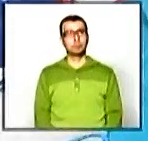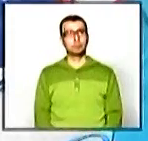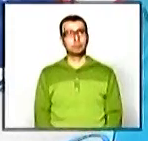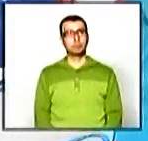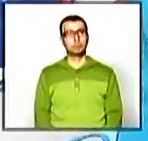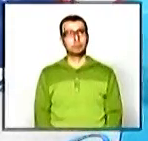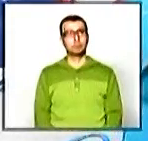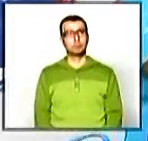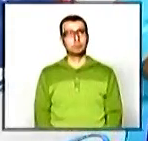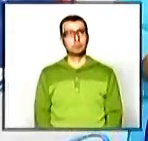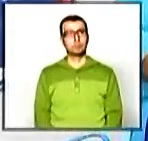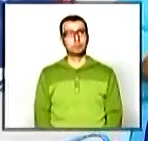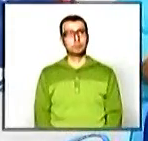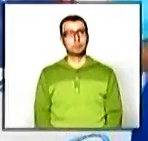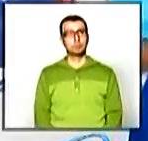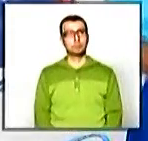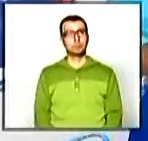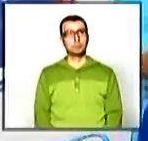Exhala.